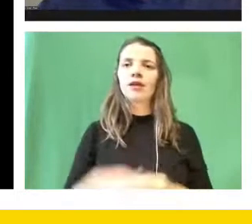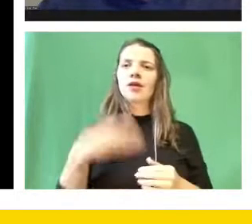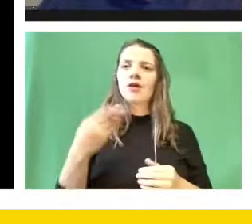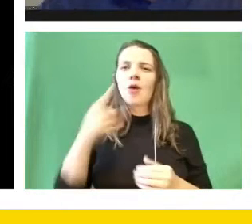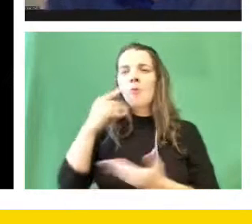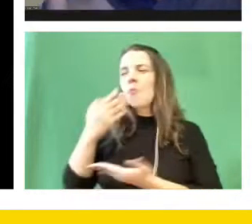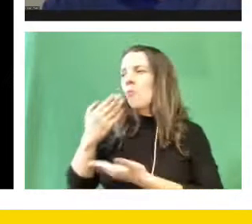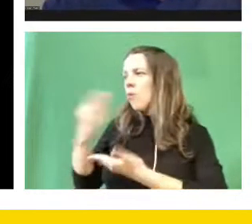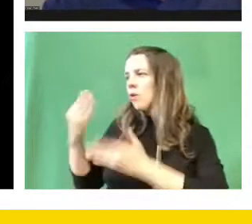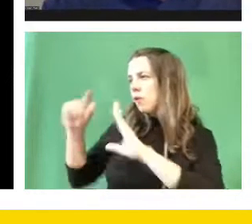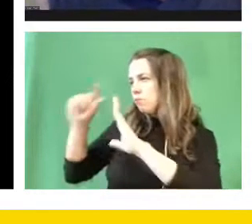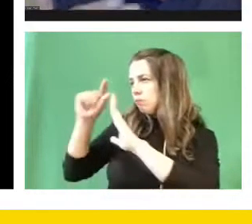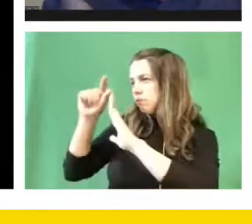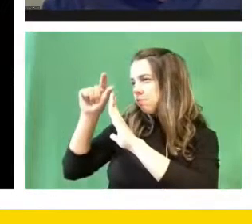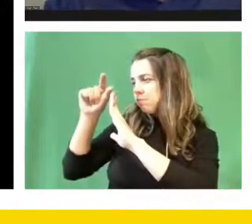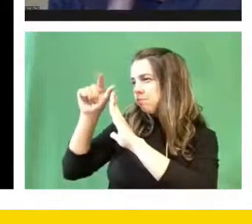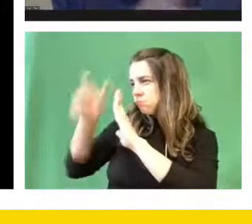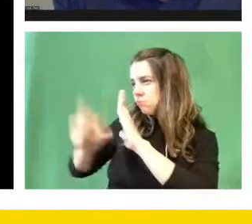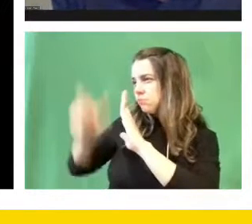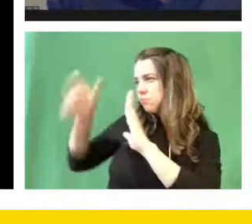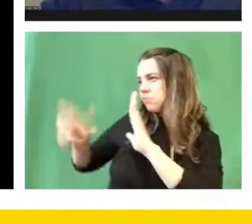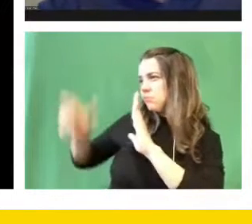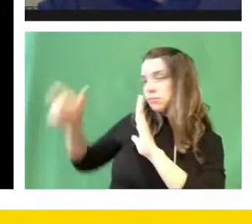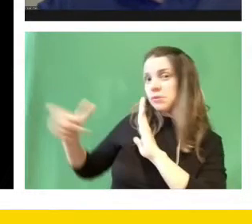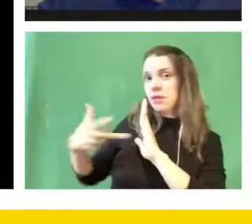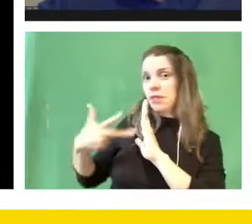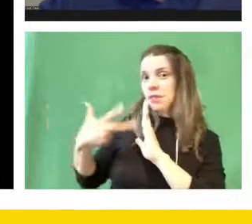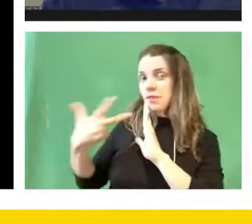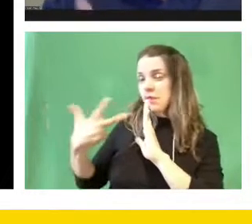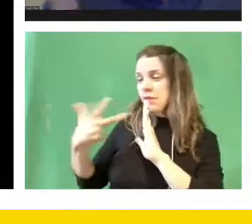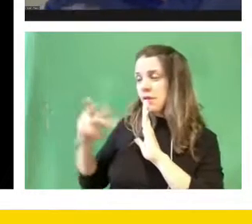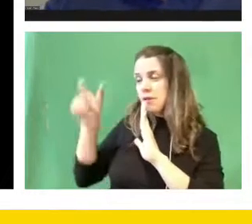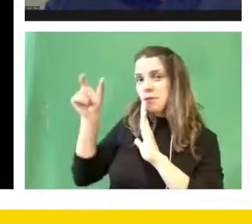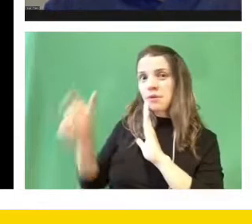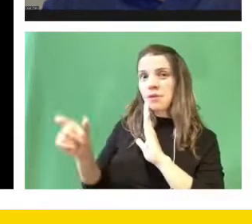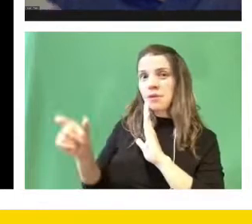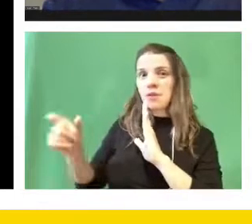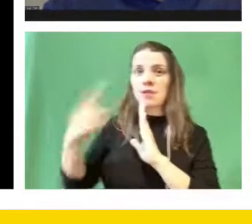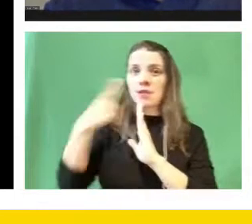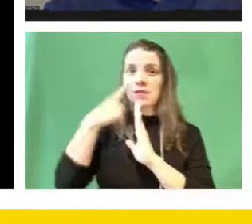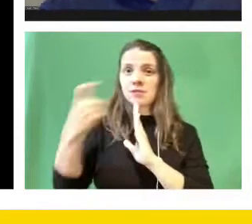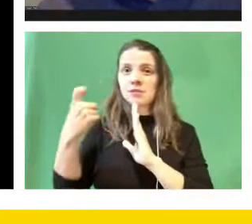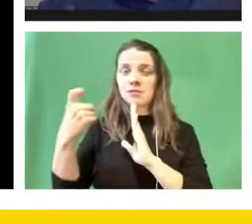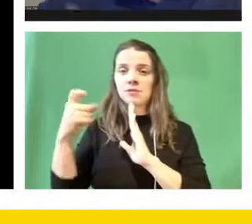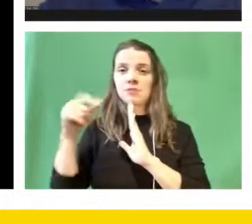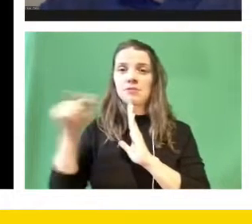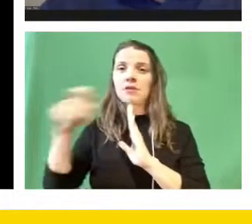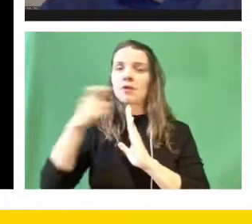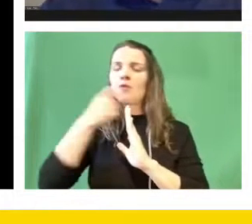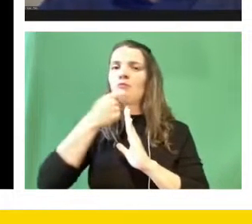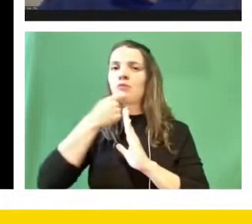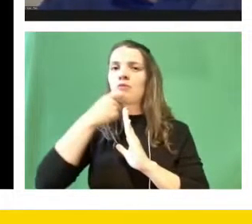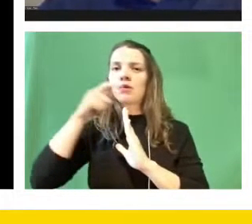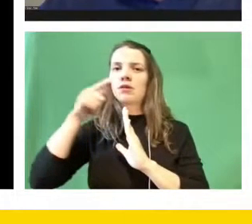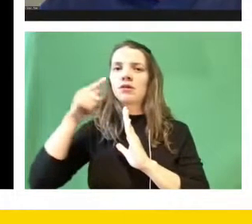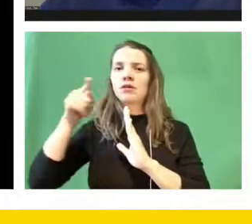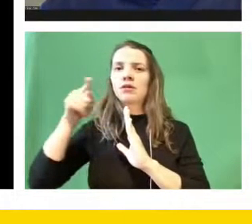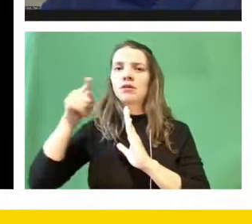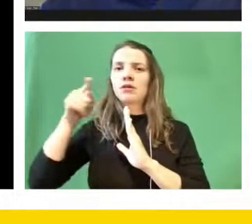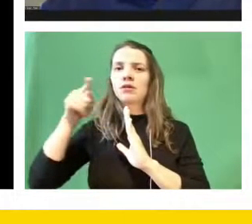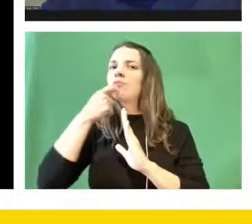tres columnas. La primera es, identifica a la izquierda el nombre del plan, se llama Plan Estratégico para la Reducción de Riesgos de